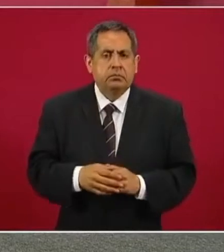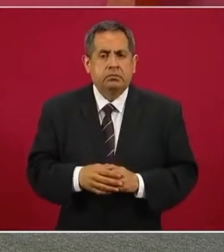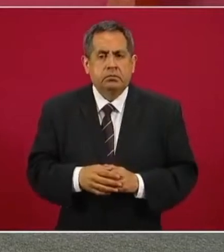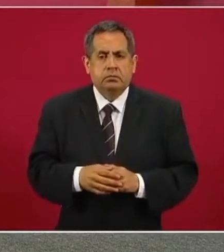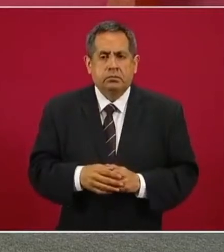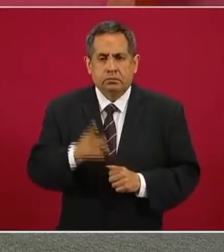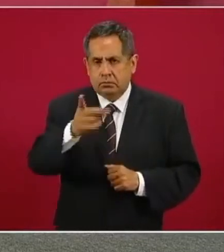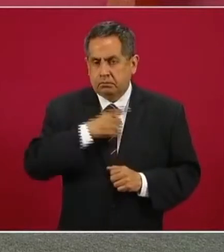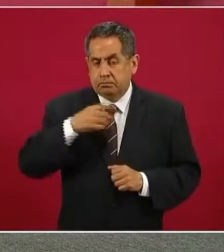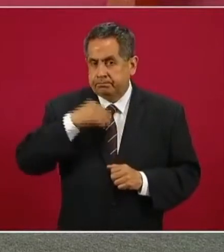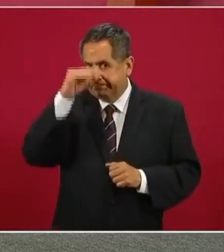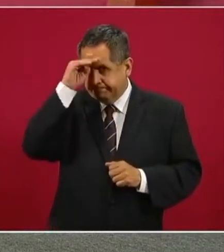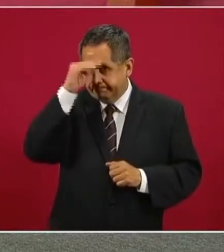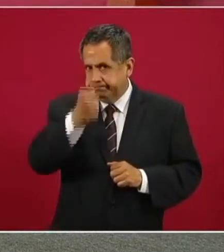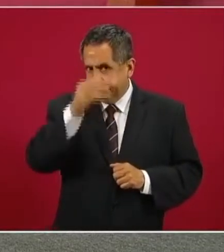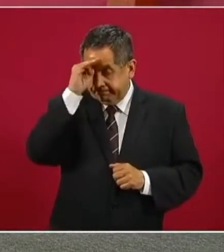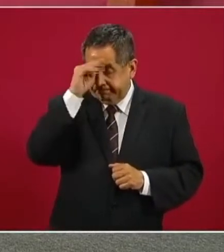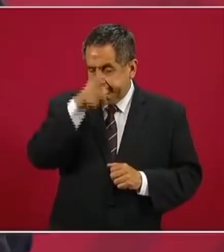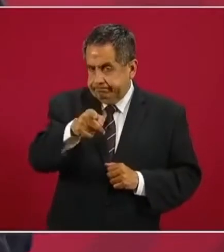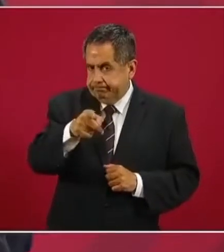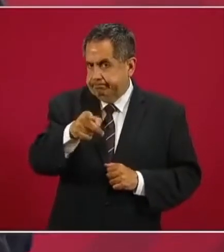ya lo estaba yo pensando,